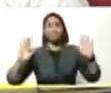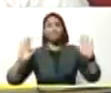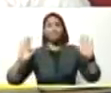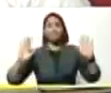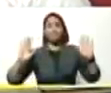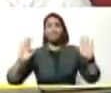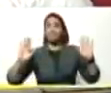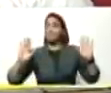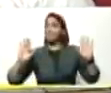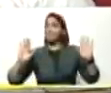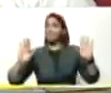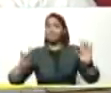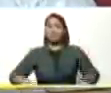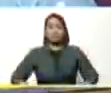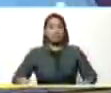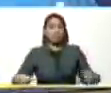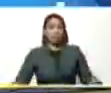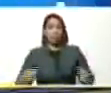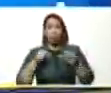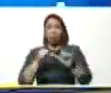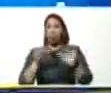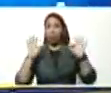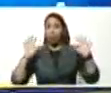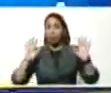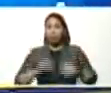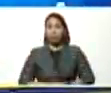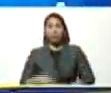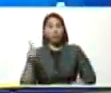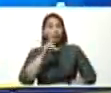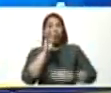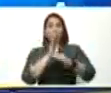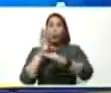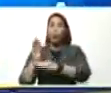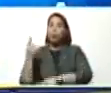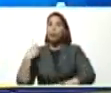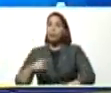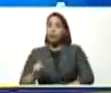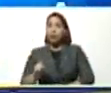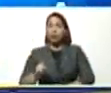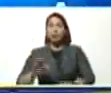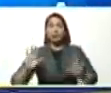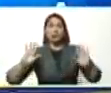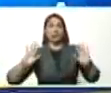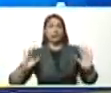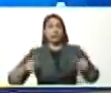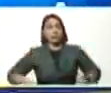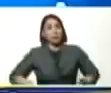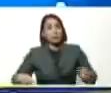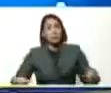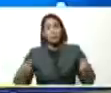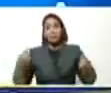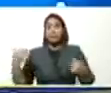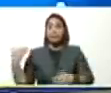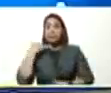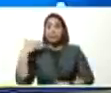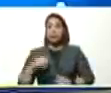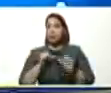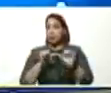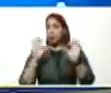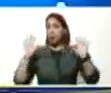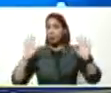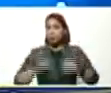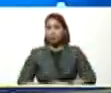pelando se queda, compadre. El que no cuida lo que tiene, pelando se queda. Hay que cuidar la